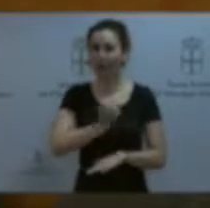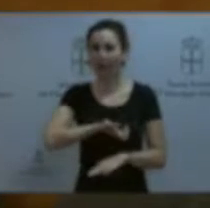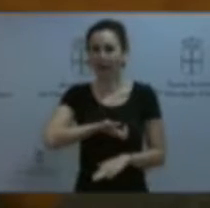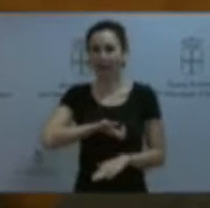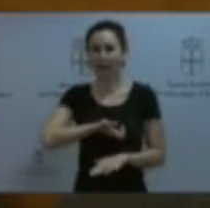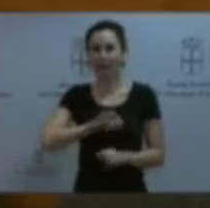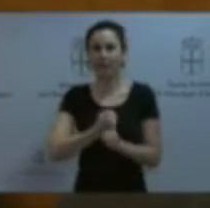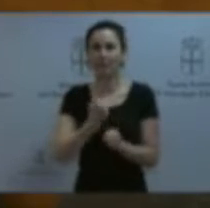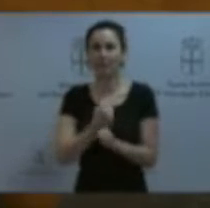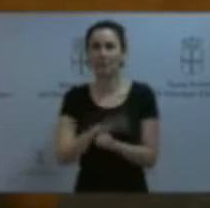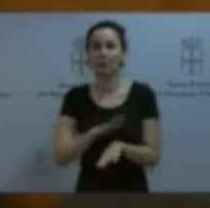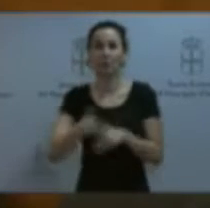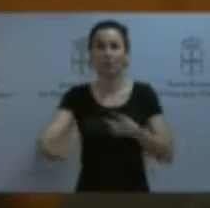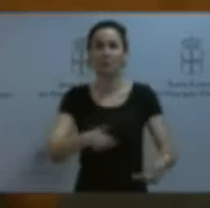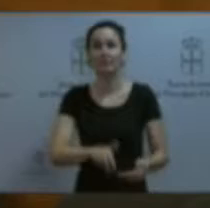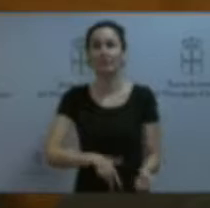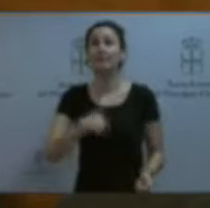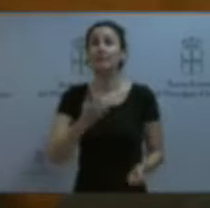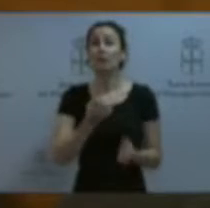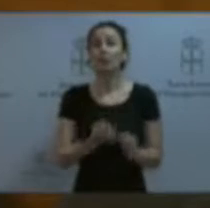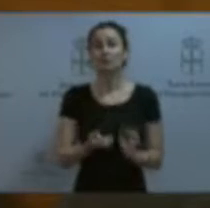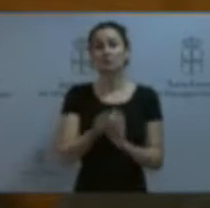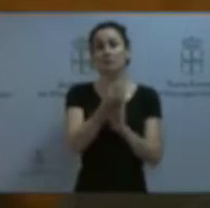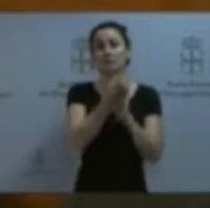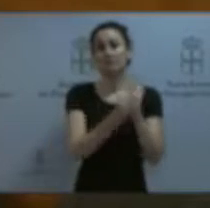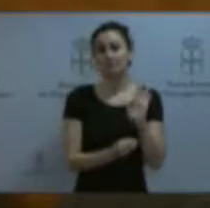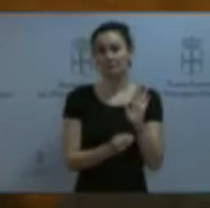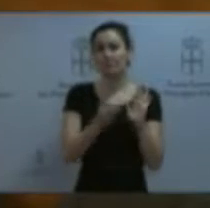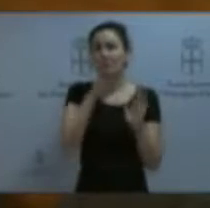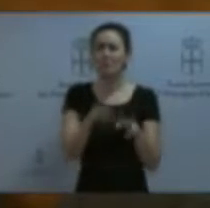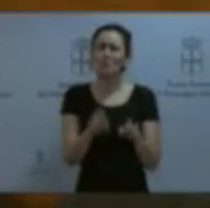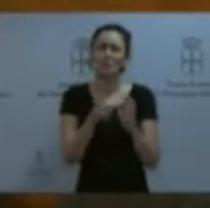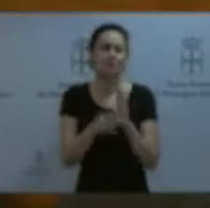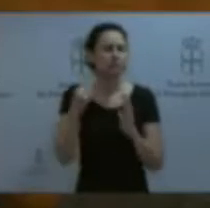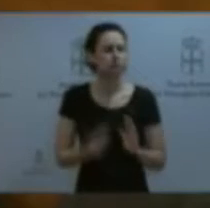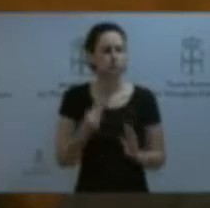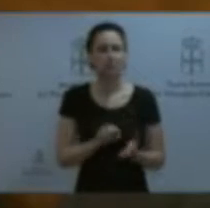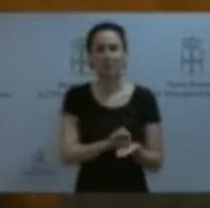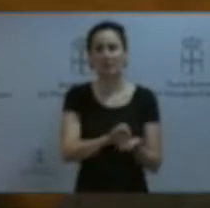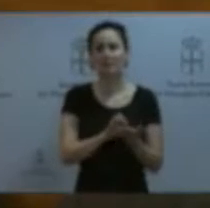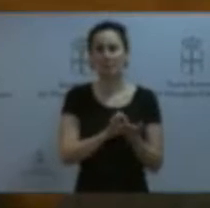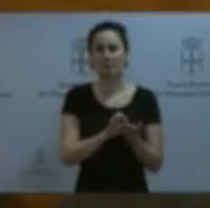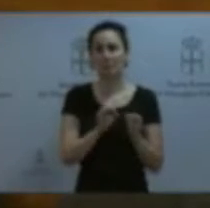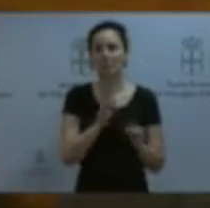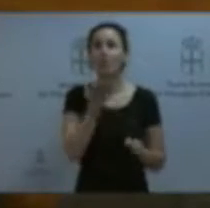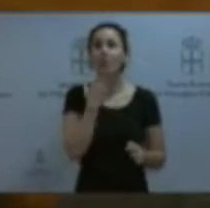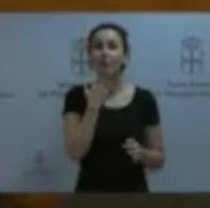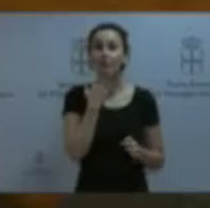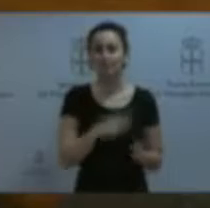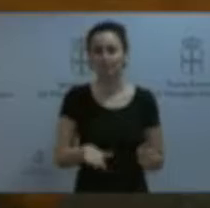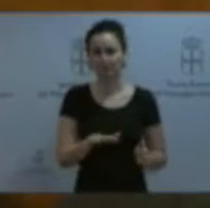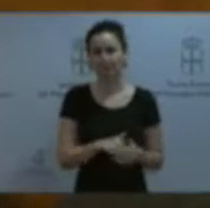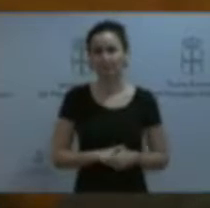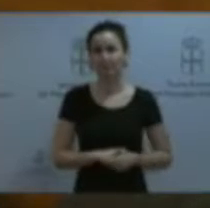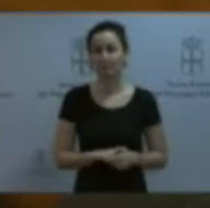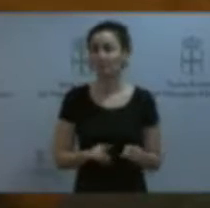una demanda generalizada y configuración de un complejo novedoso con alta calidad de servicios e instalaciones de ocio. En segundo lugar,